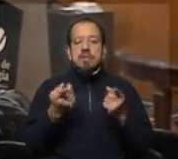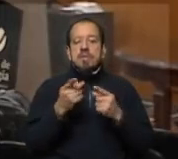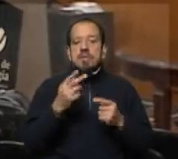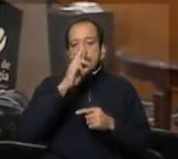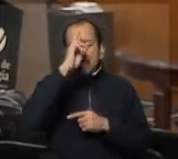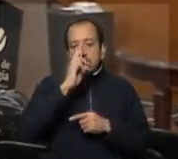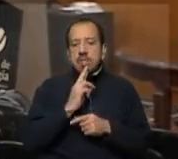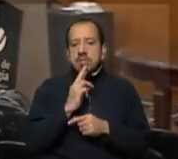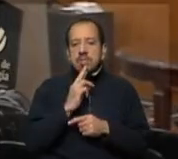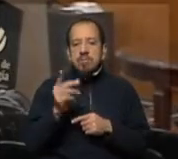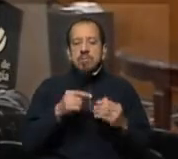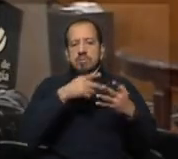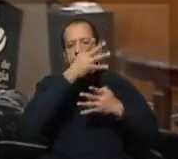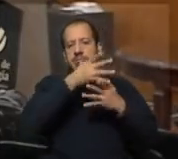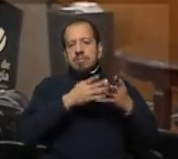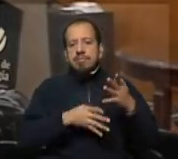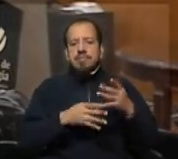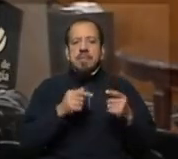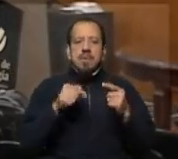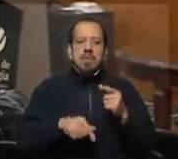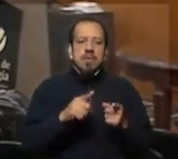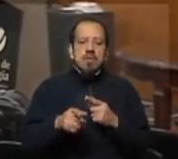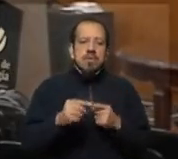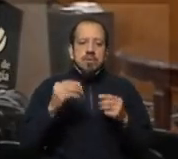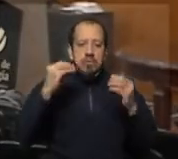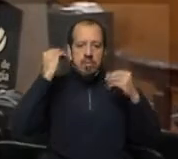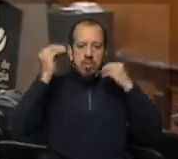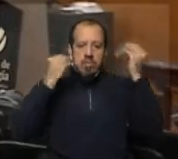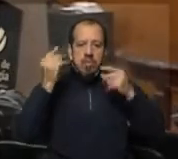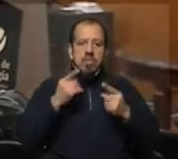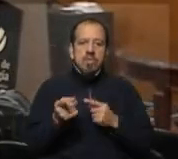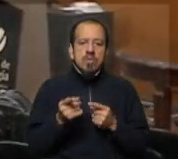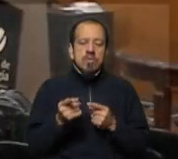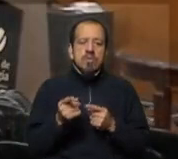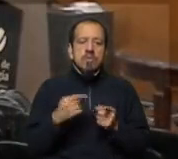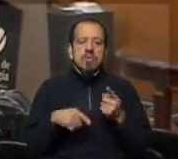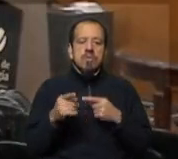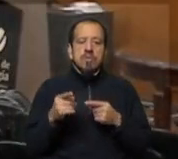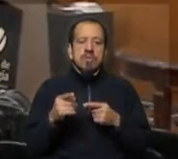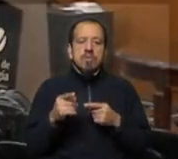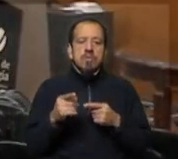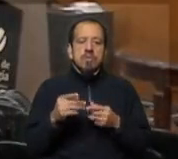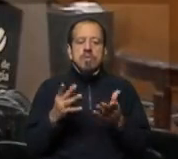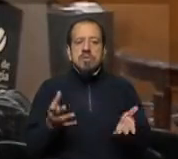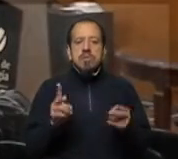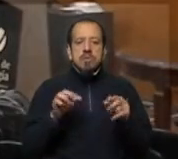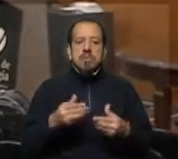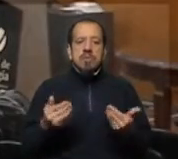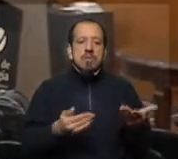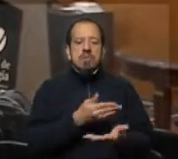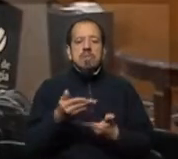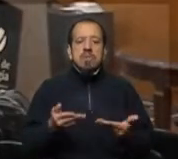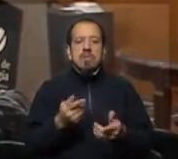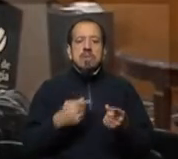van mirando interseccionalmente. Hoy algo que preocupa, y lo hemos venido hablando en el campo de la educación, lo que hace a la convivencia